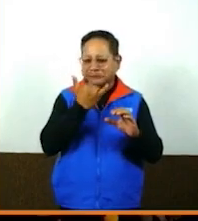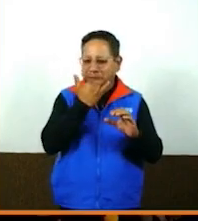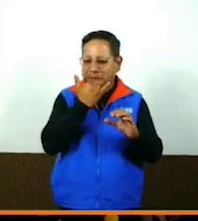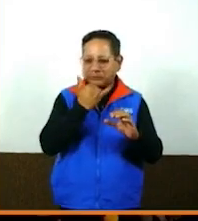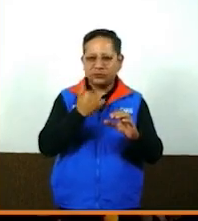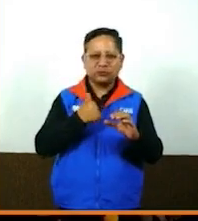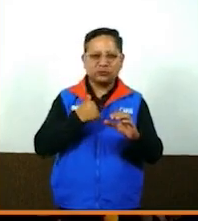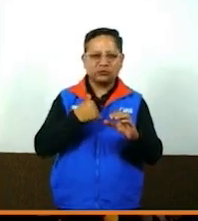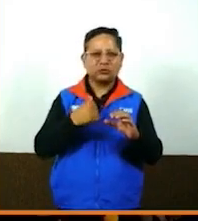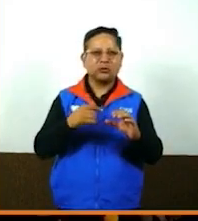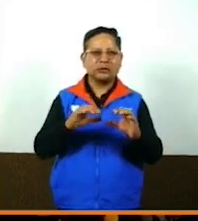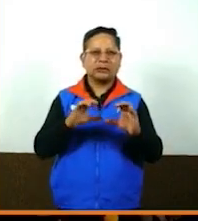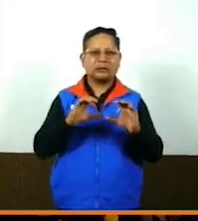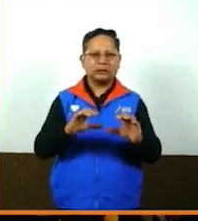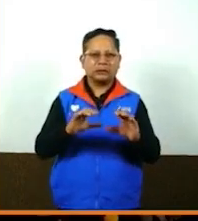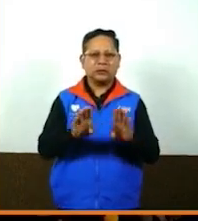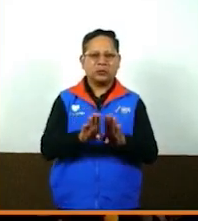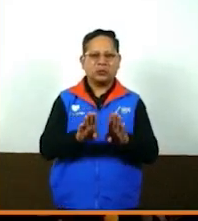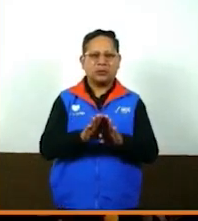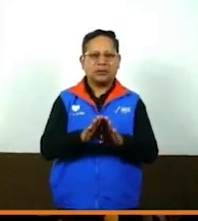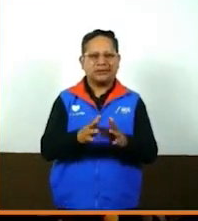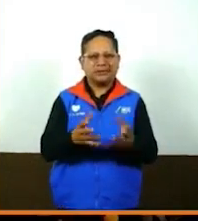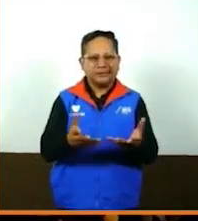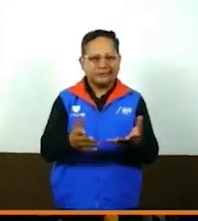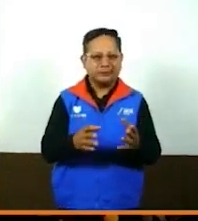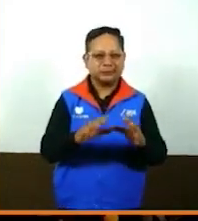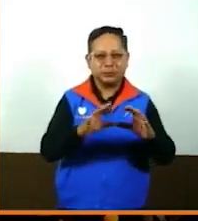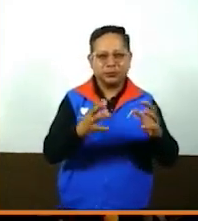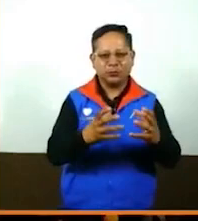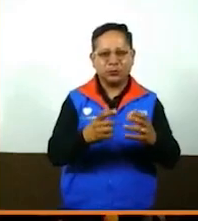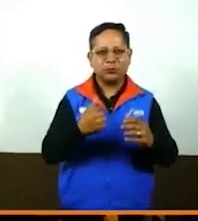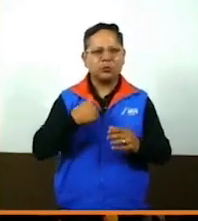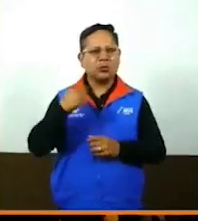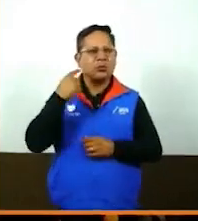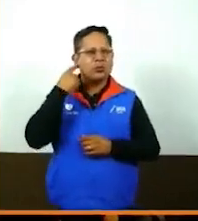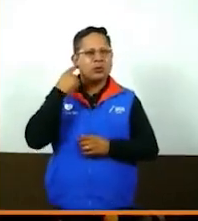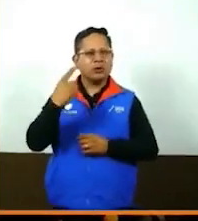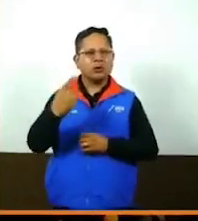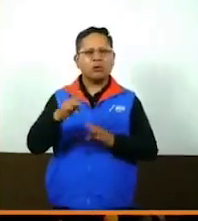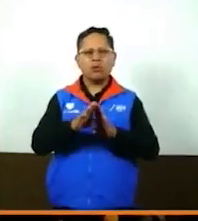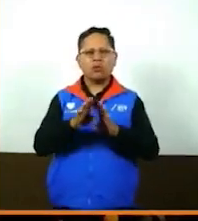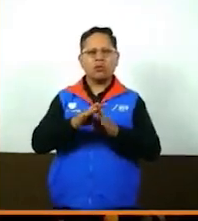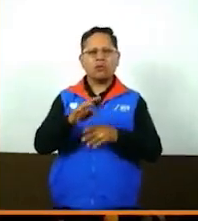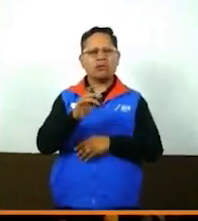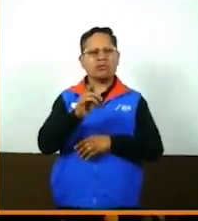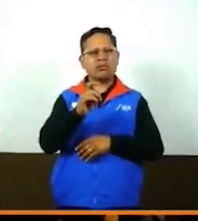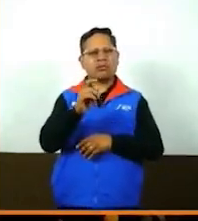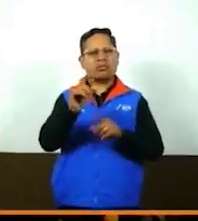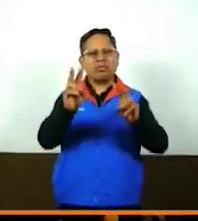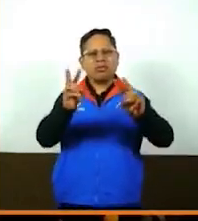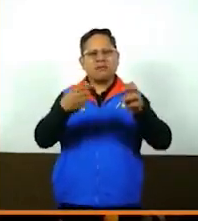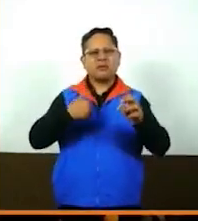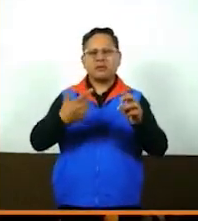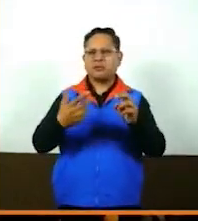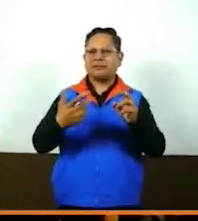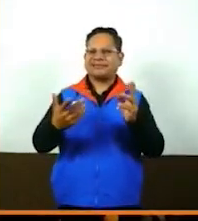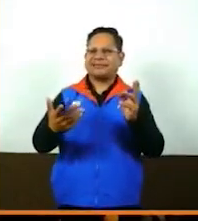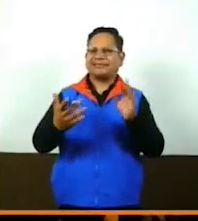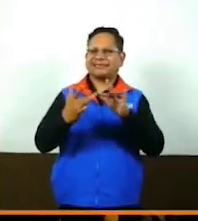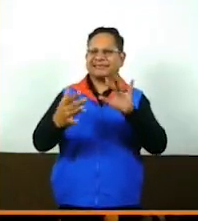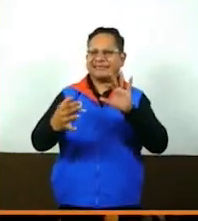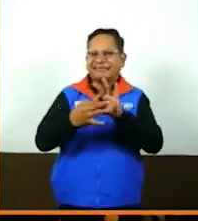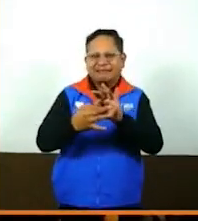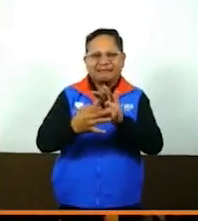diga sustentabilidad, ¿me entienden? Entonces, cuando escuchamos estos conceptos, a veces nos es difícil